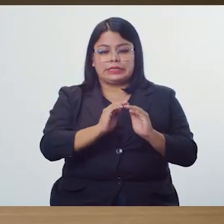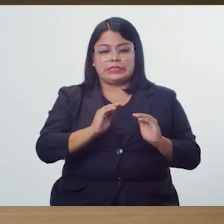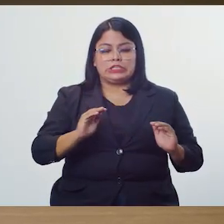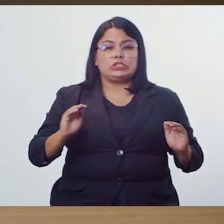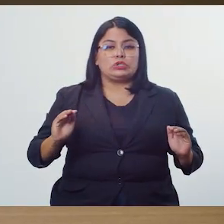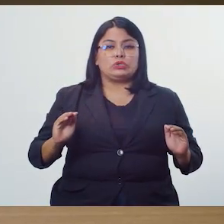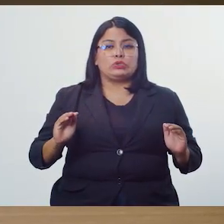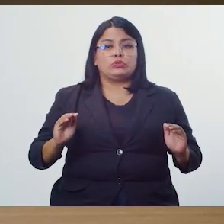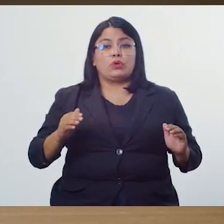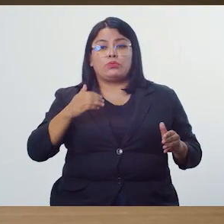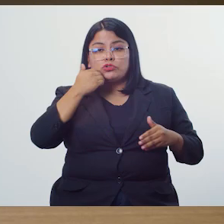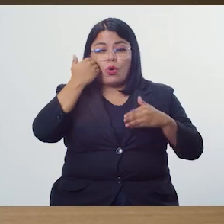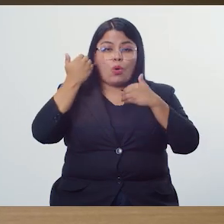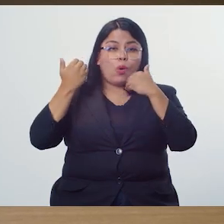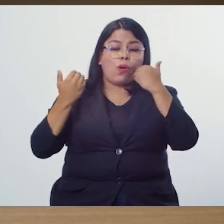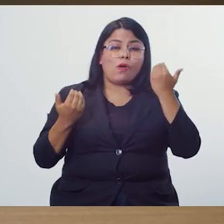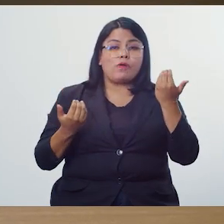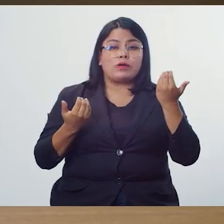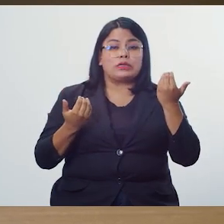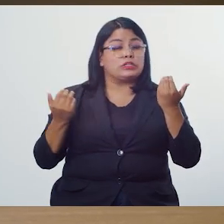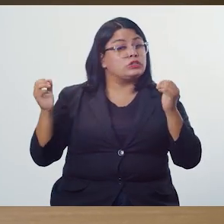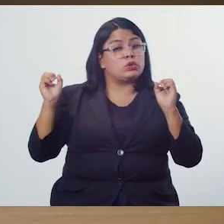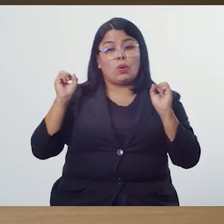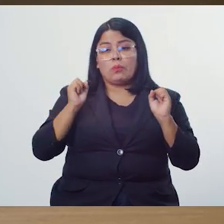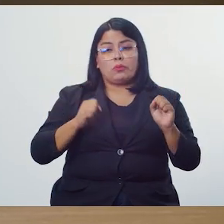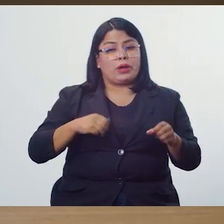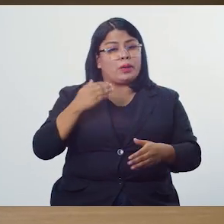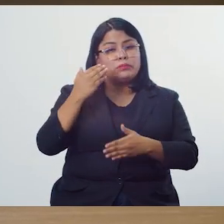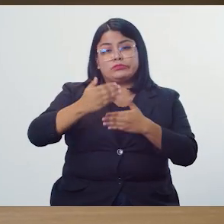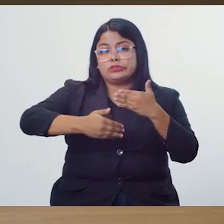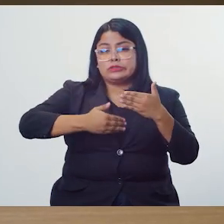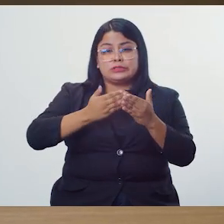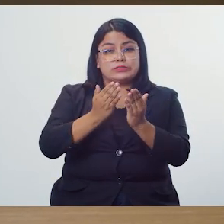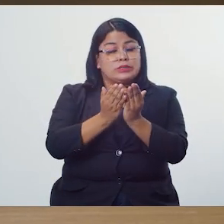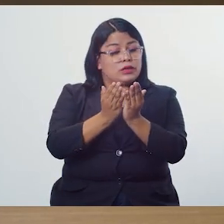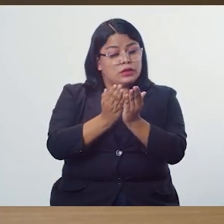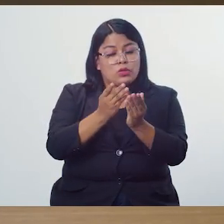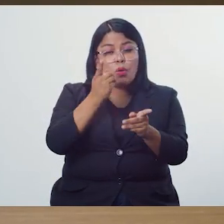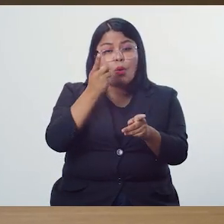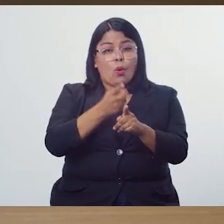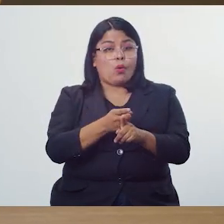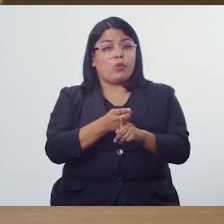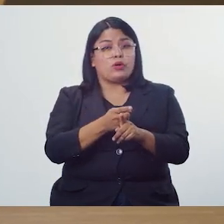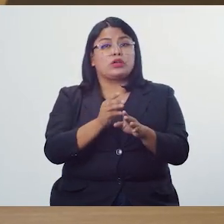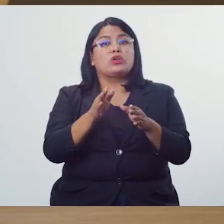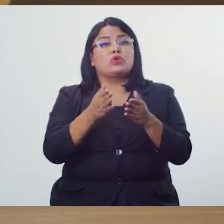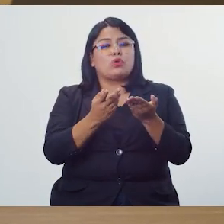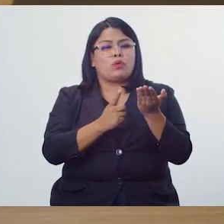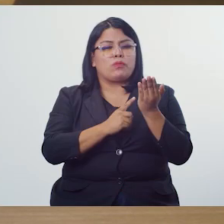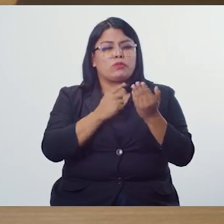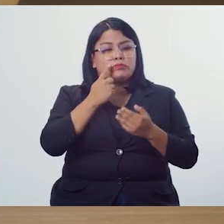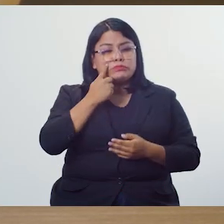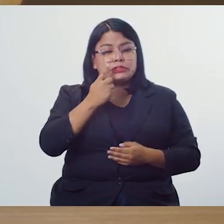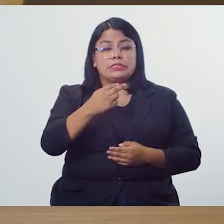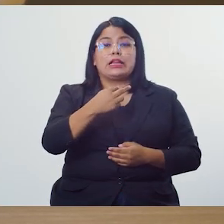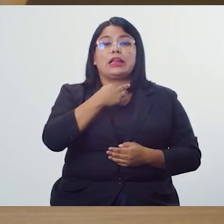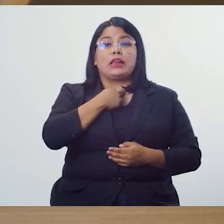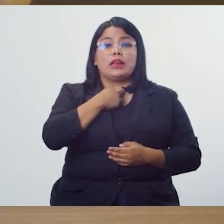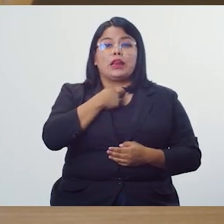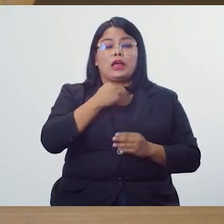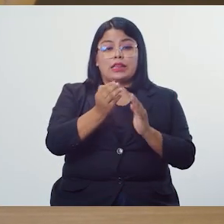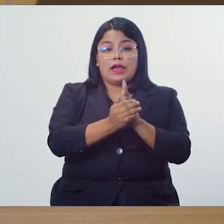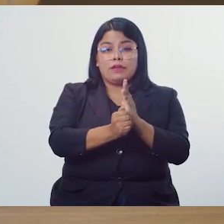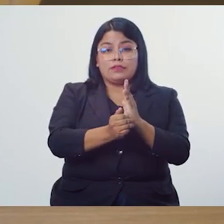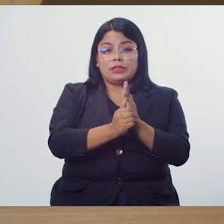niños y niñas o adolescentes que no logran un proceso lector adecuado y cómo esto repercute en